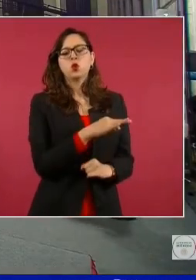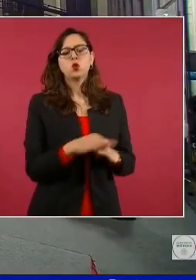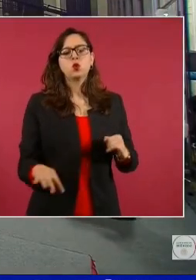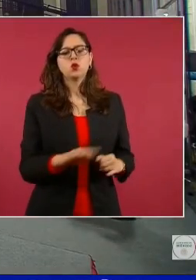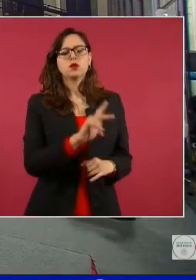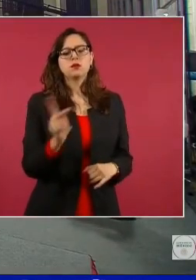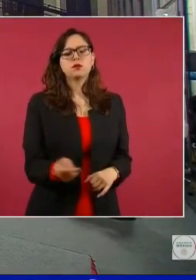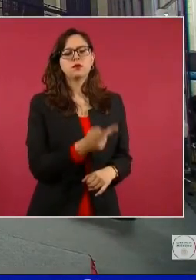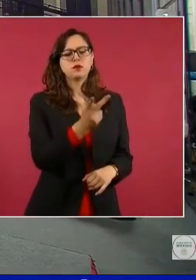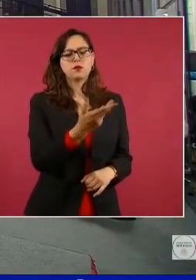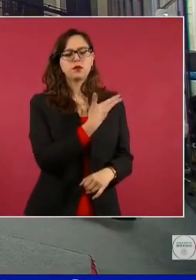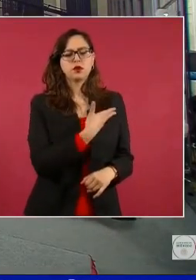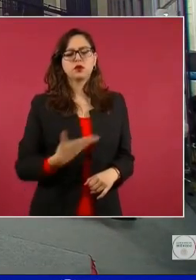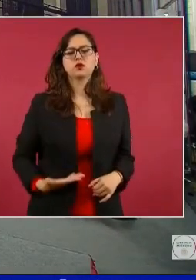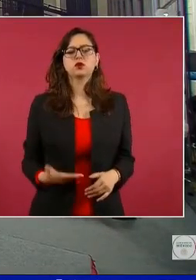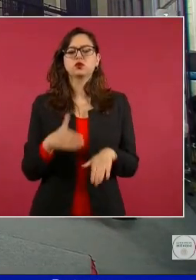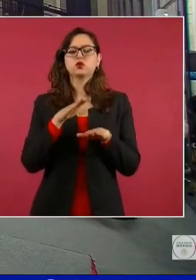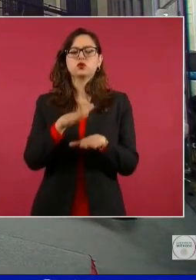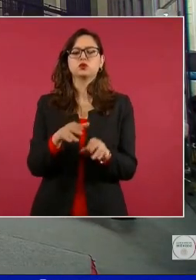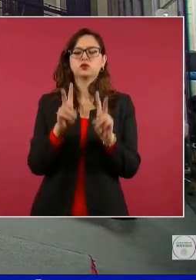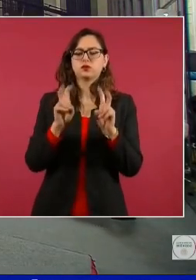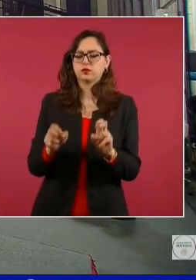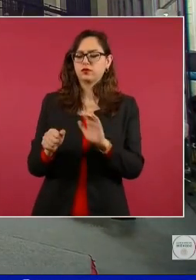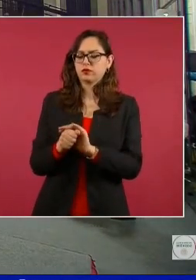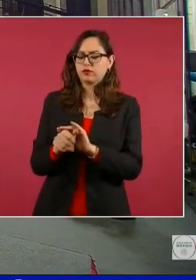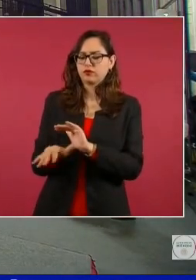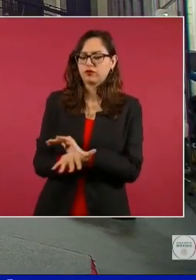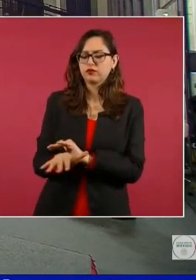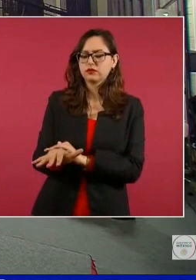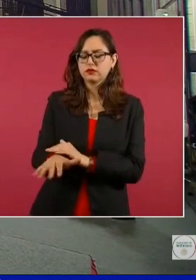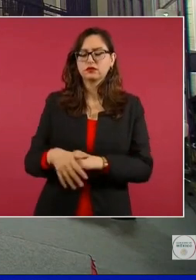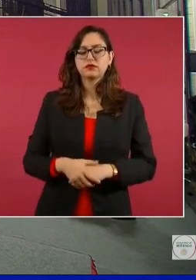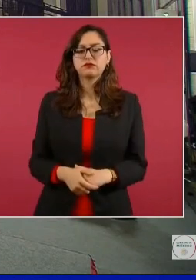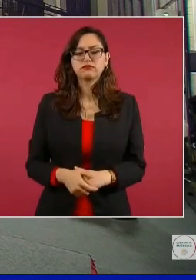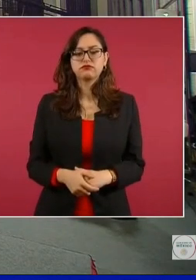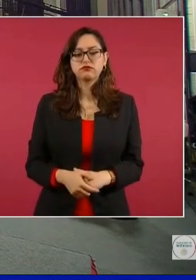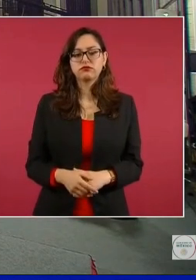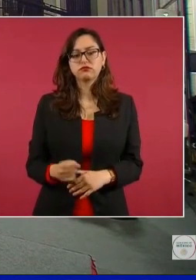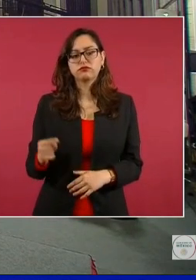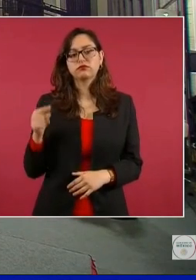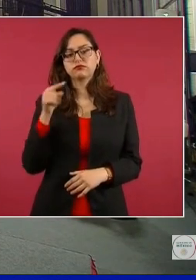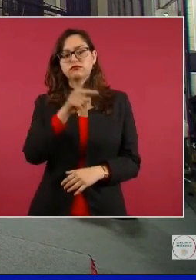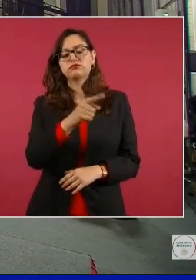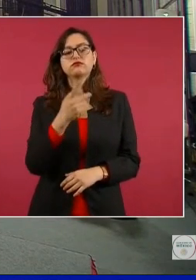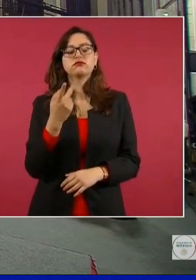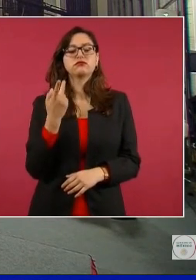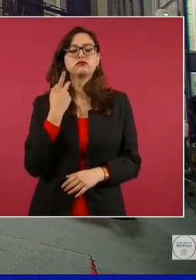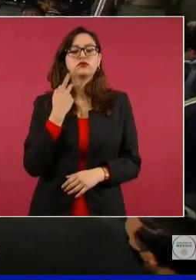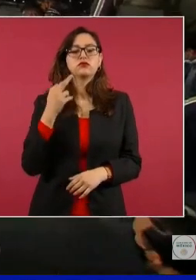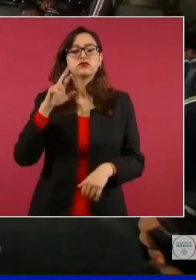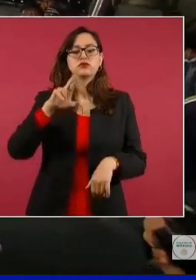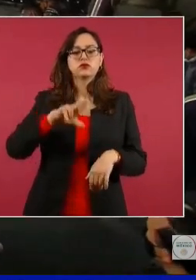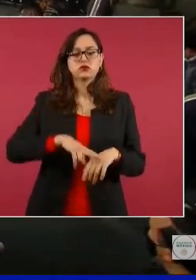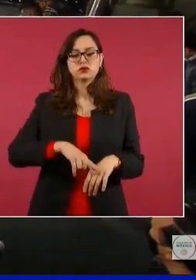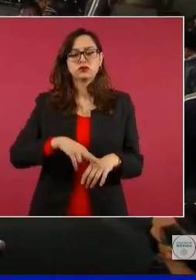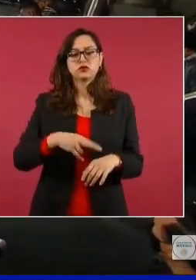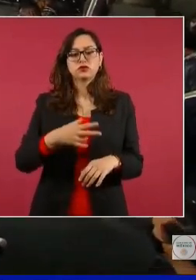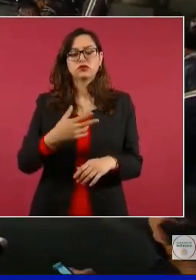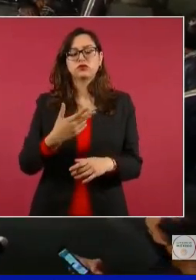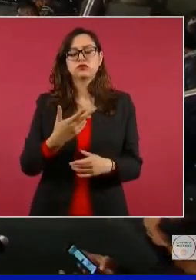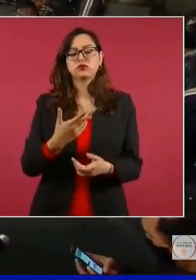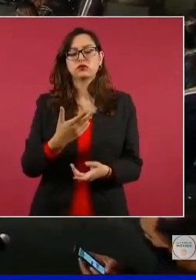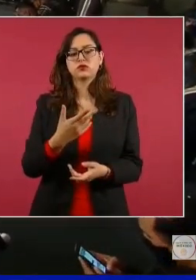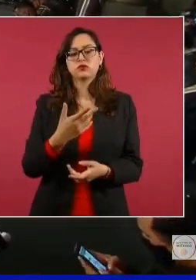Una pregunta sobre el caso Ayotzinapa. Ayer una jueza federal otorgó una suspensión definitiva al extitular de la Procuraduría General de la República, Jesús Murillo